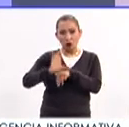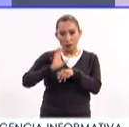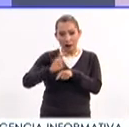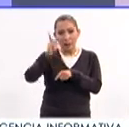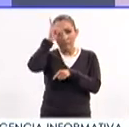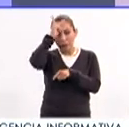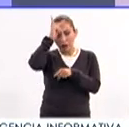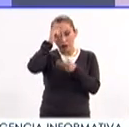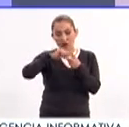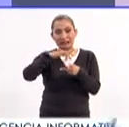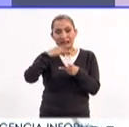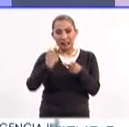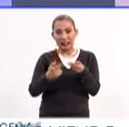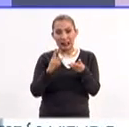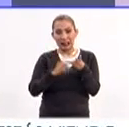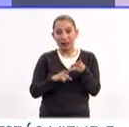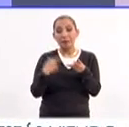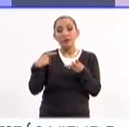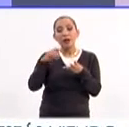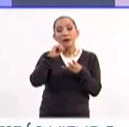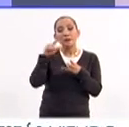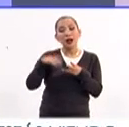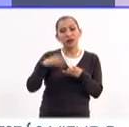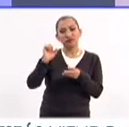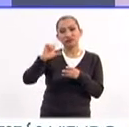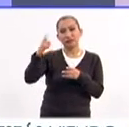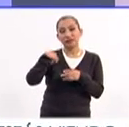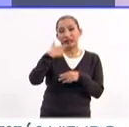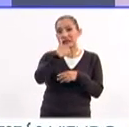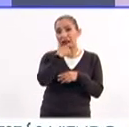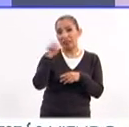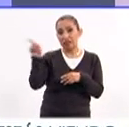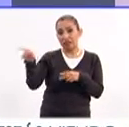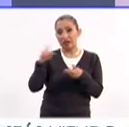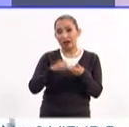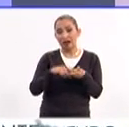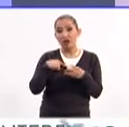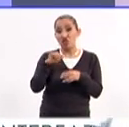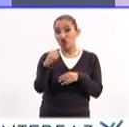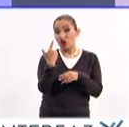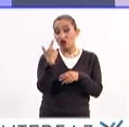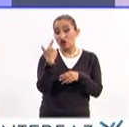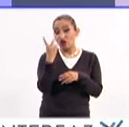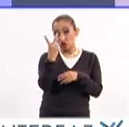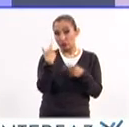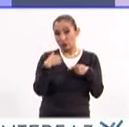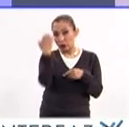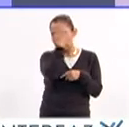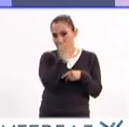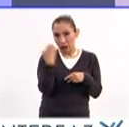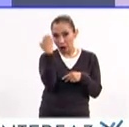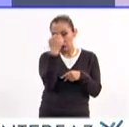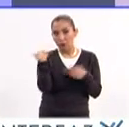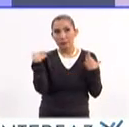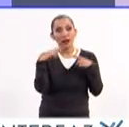Perú, Chile, pero también tenemos expertos del Reino Unido, tenemos dos expertos en evaluación, que es el profesor Barry